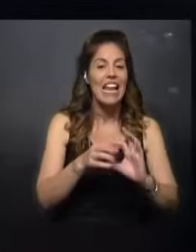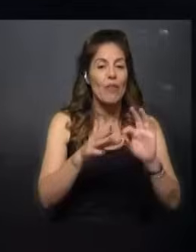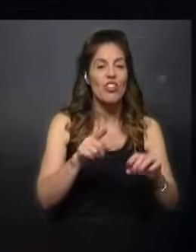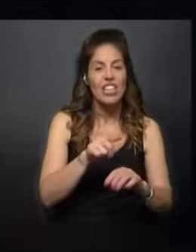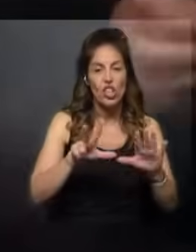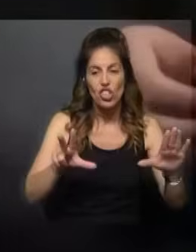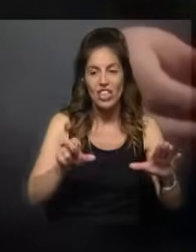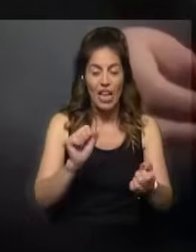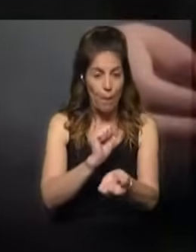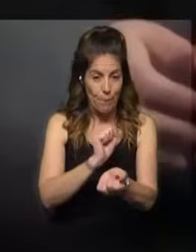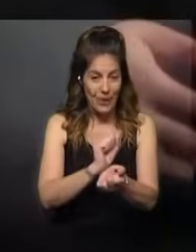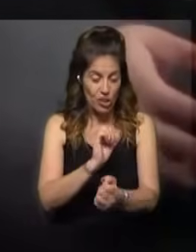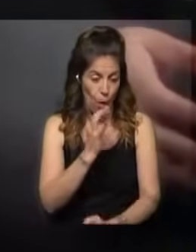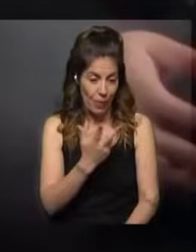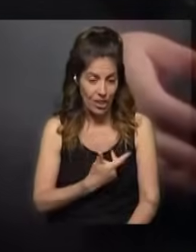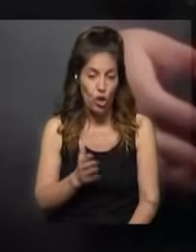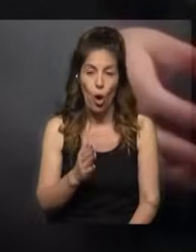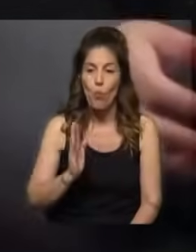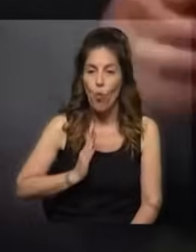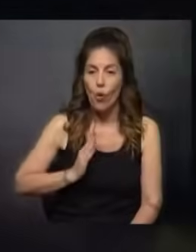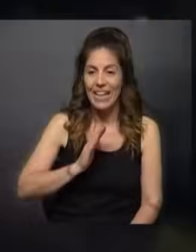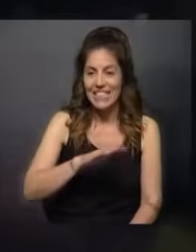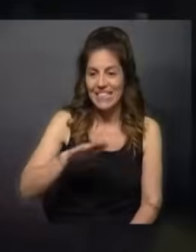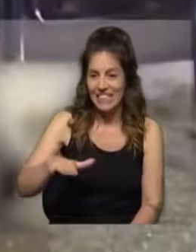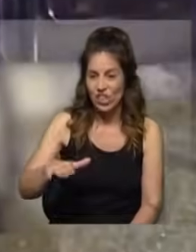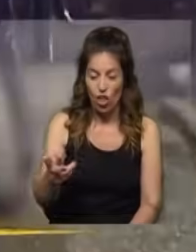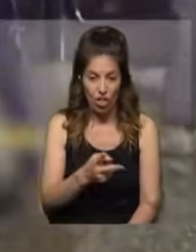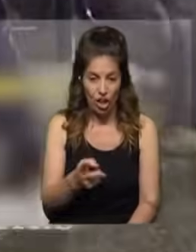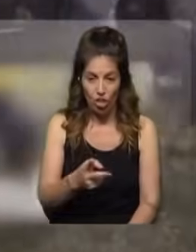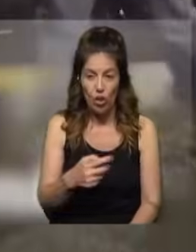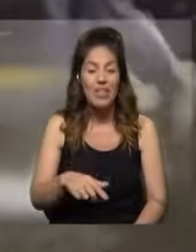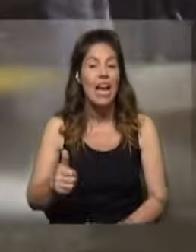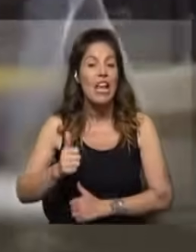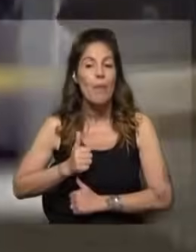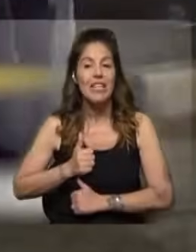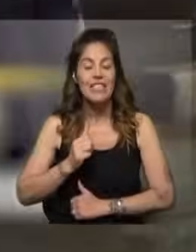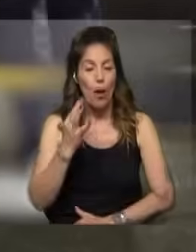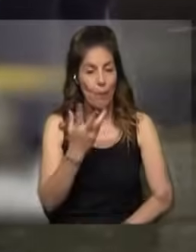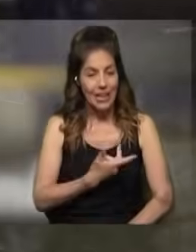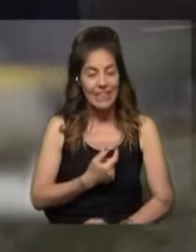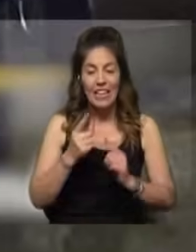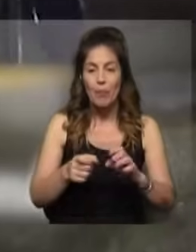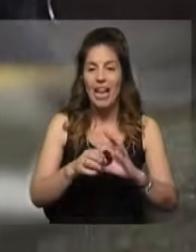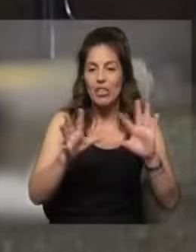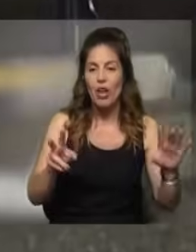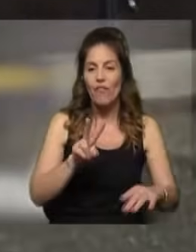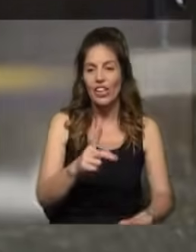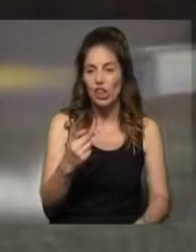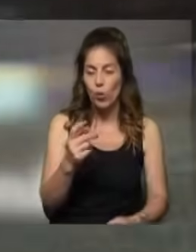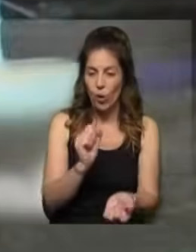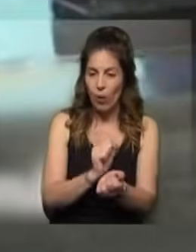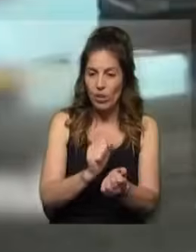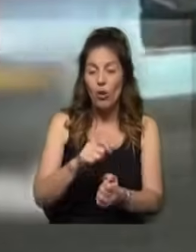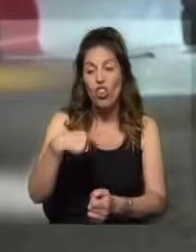180 presos palestinos todos mujeres y niños por ambas partes mientras que las milicias palestinas también liberaron a 21 cautivos